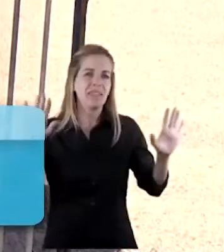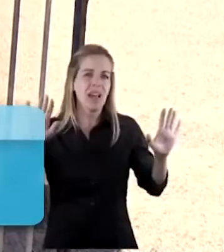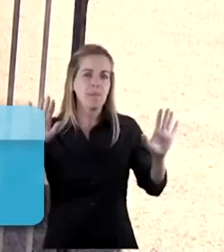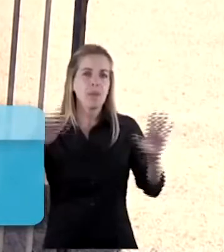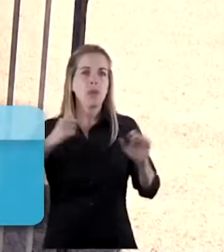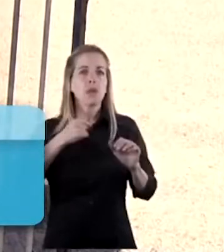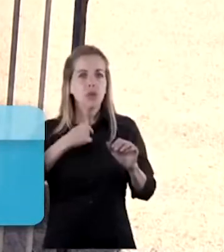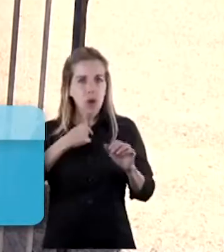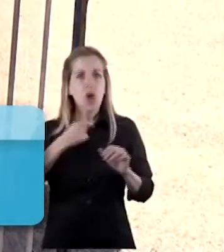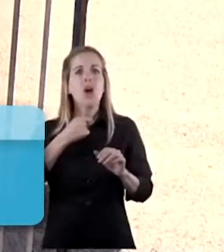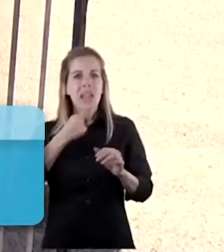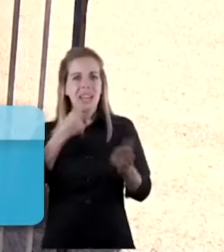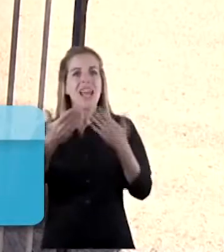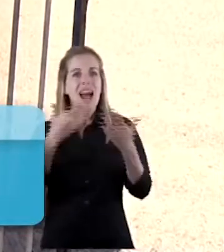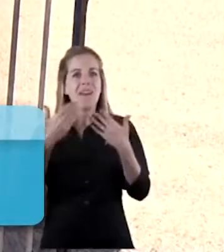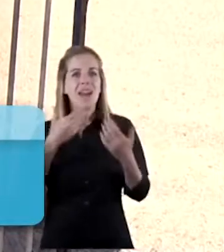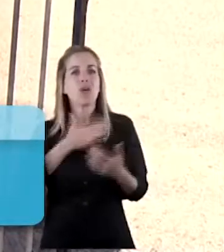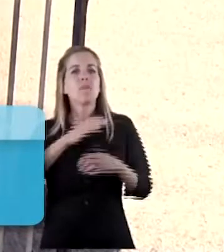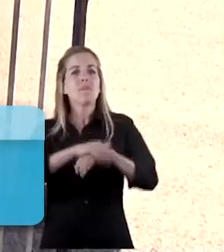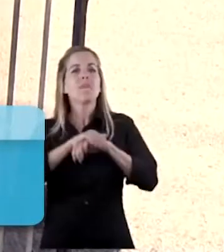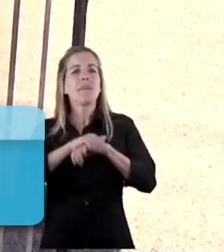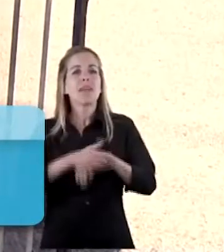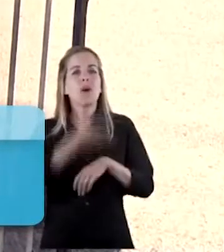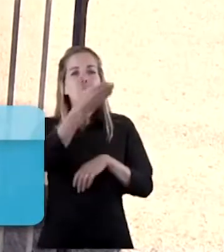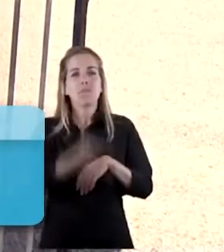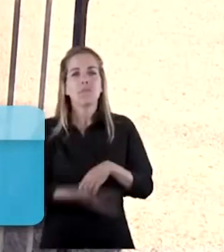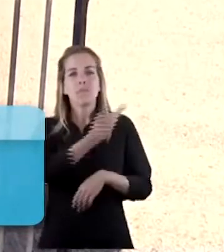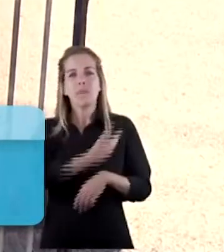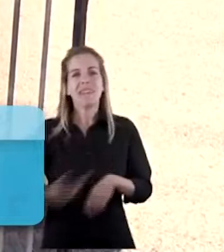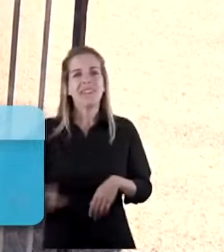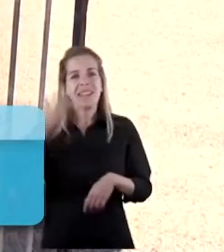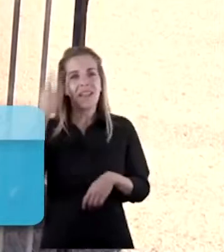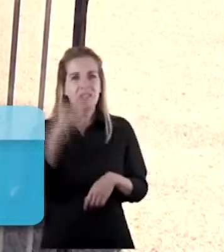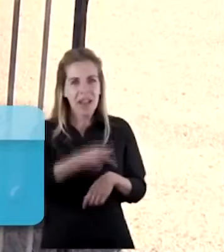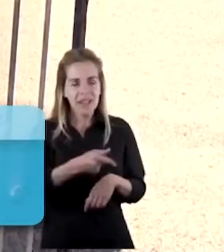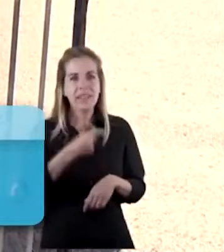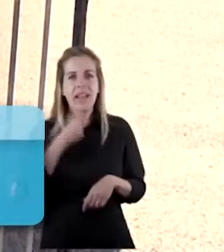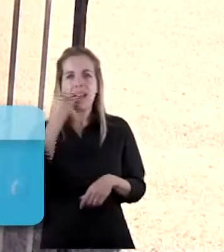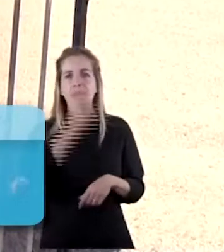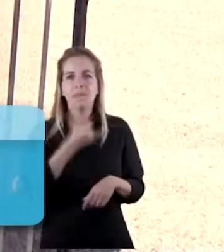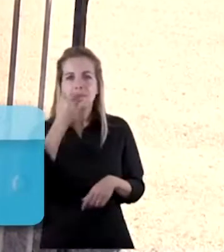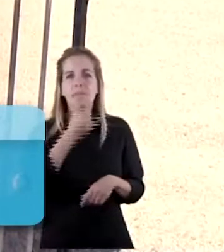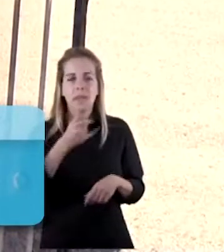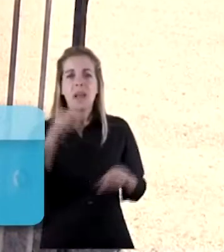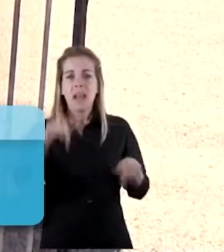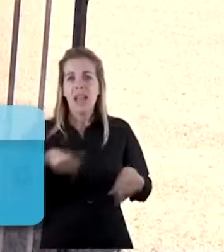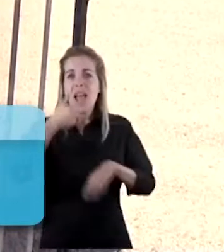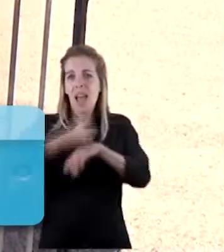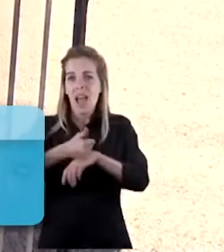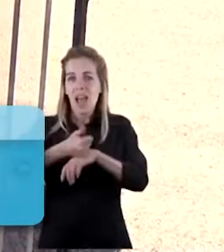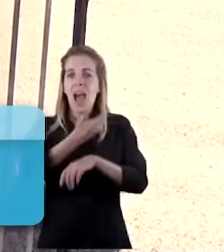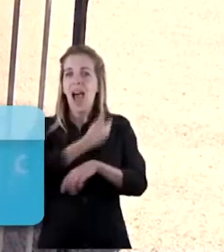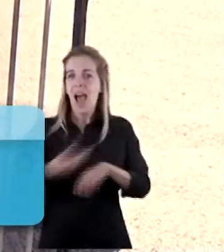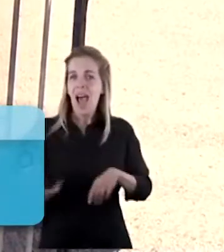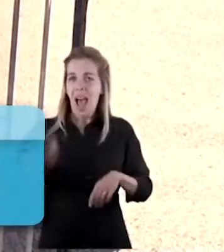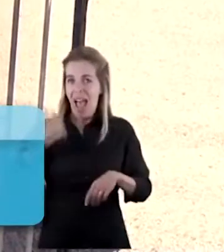quería hablar con mi amigo el presidente de Francia para decirle que venimos a ponernos a disposición para ver en lo que